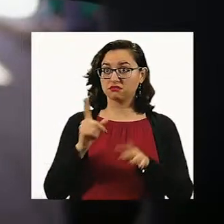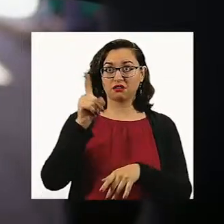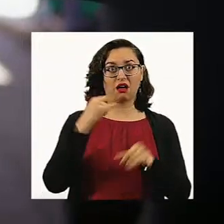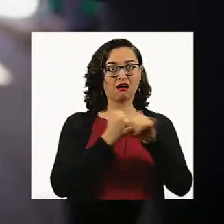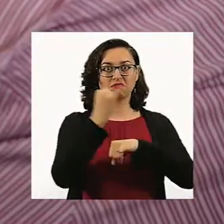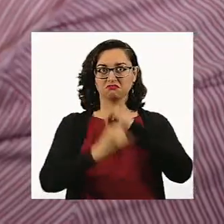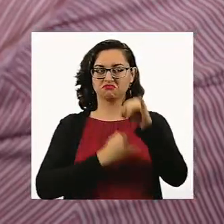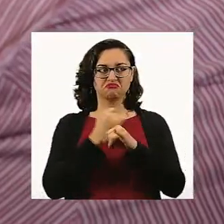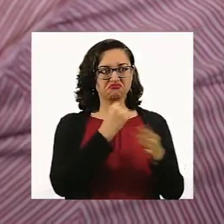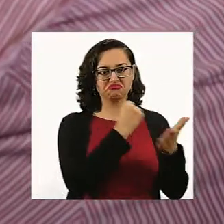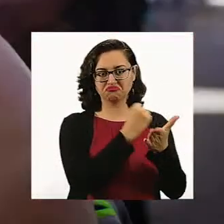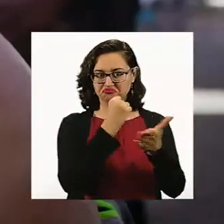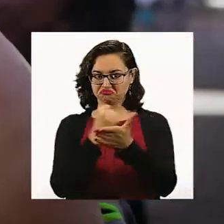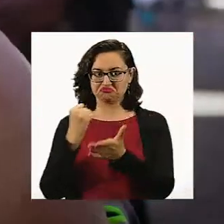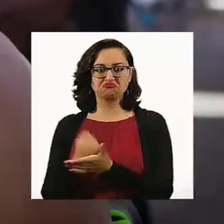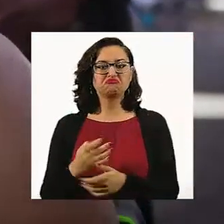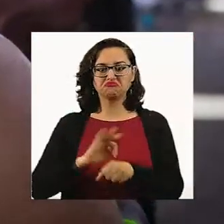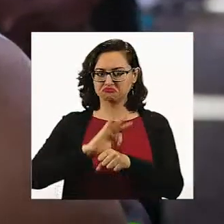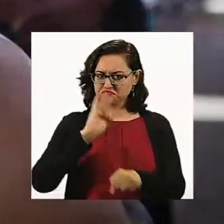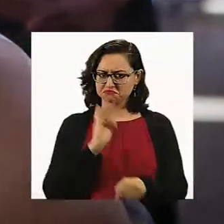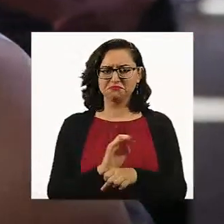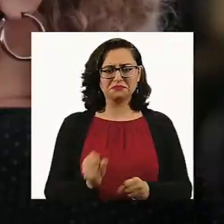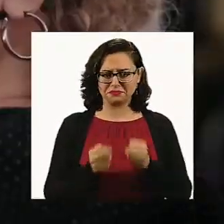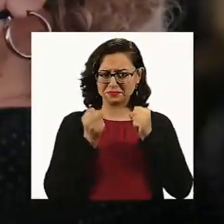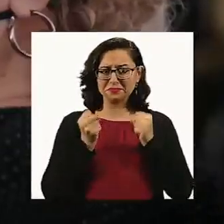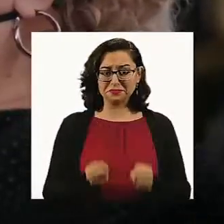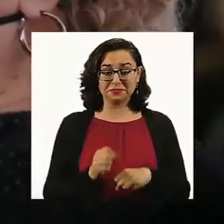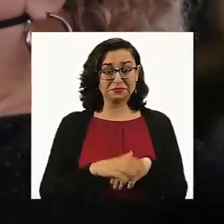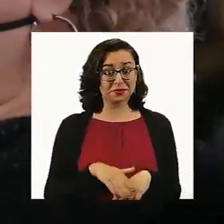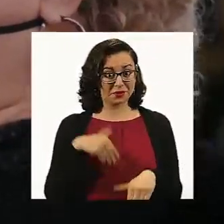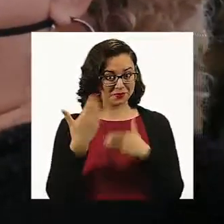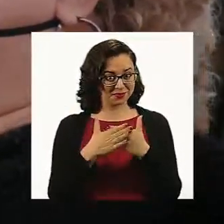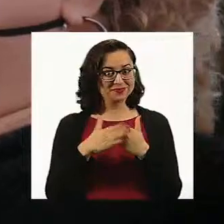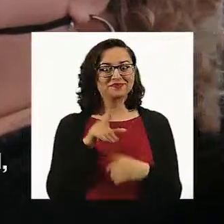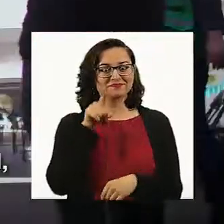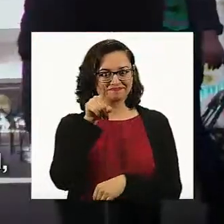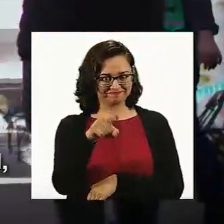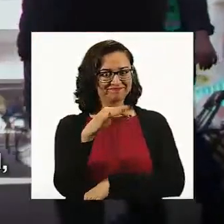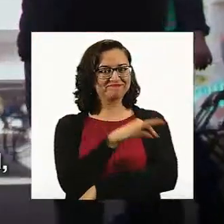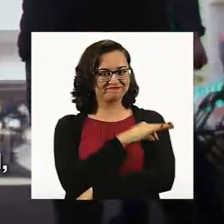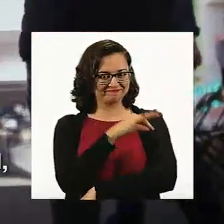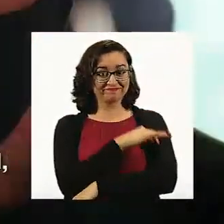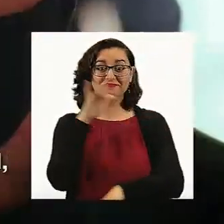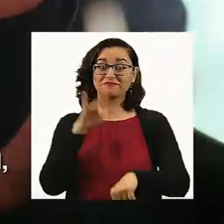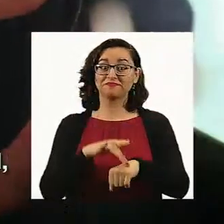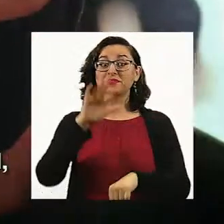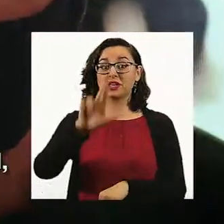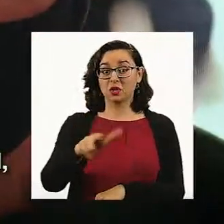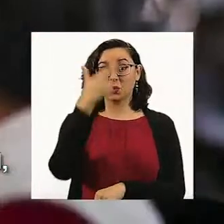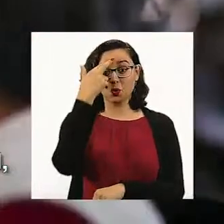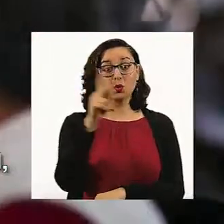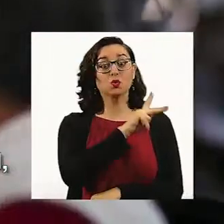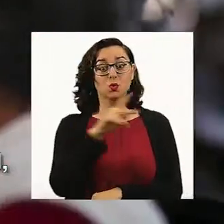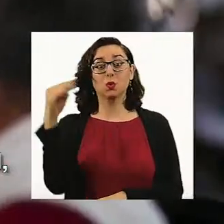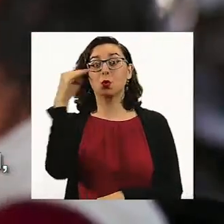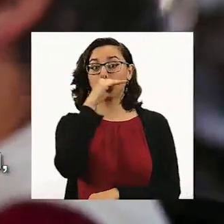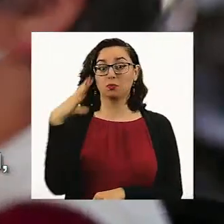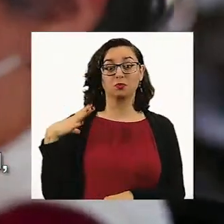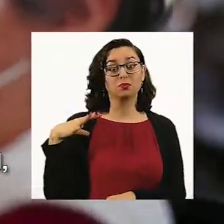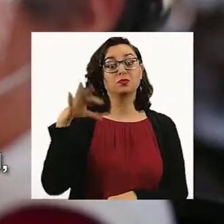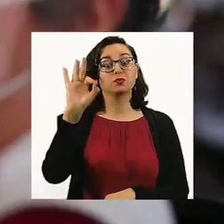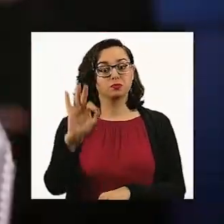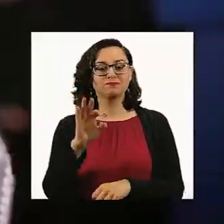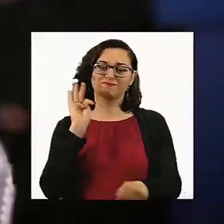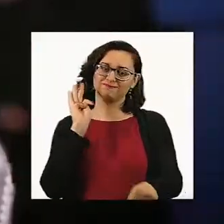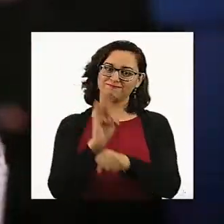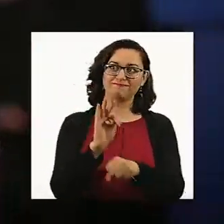por organismos en todo el mundo. Son eficaces y seguras. Muy pronto será tu turno. Recuerda, la vacunación es universal, gratuita y